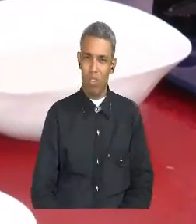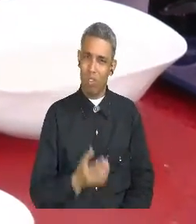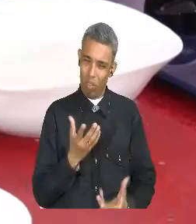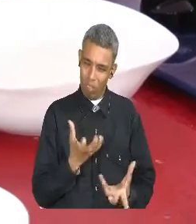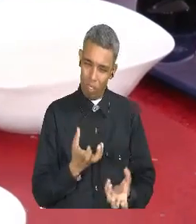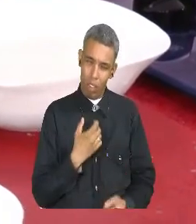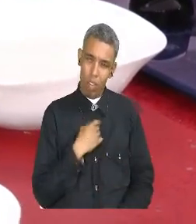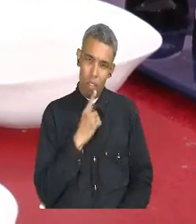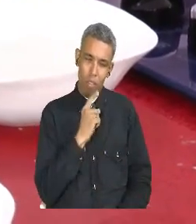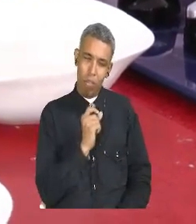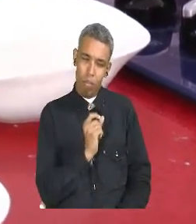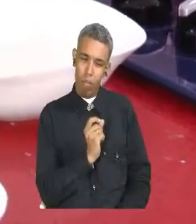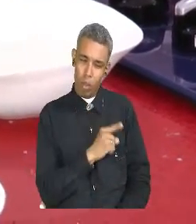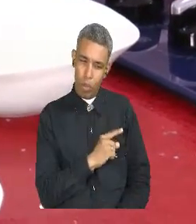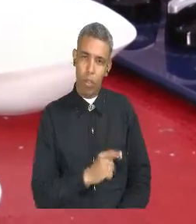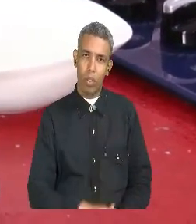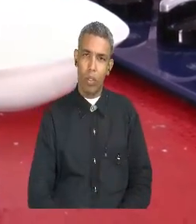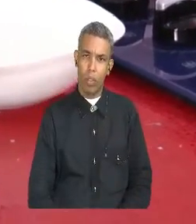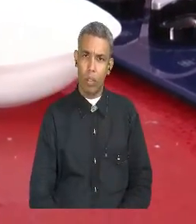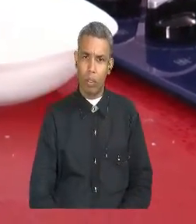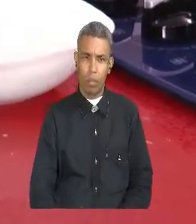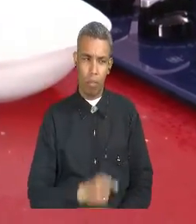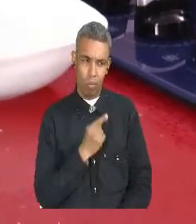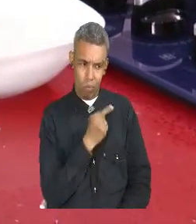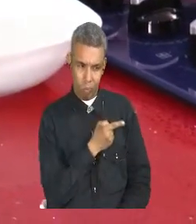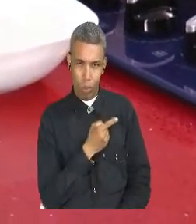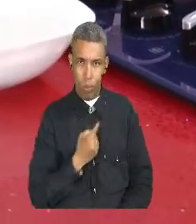preguntarte, doctora. ¿Tú cocinas en tu casa?